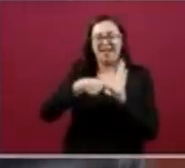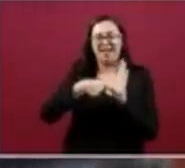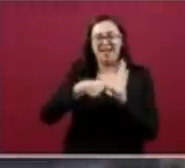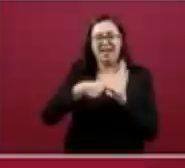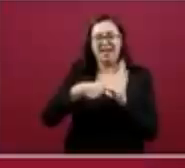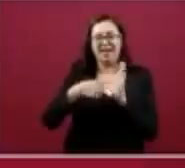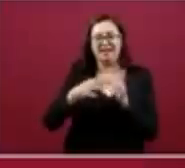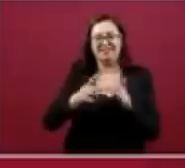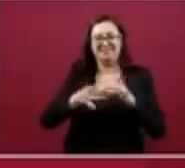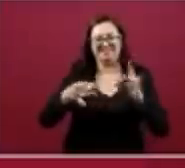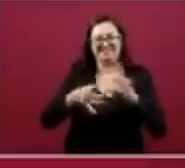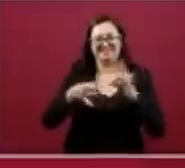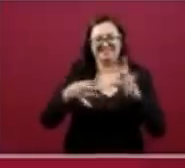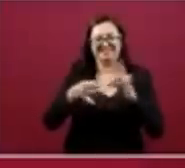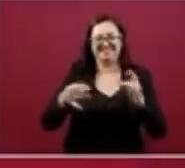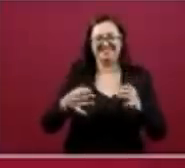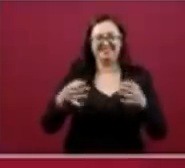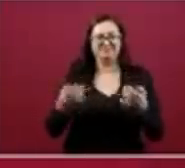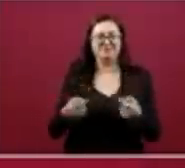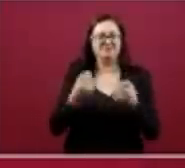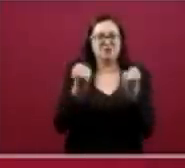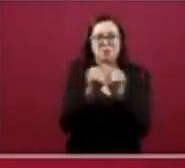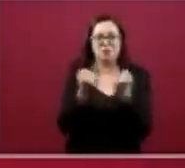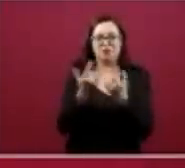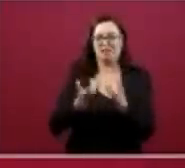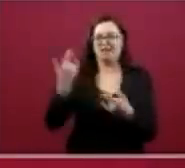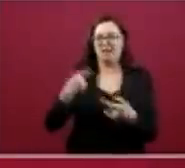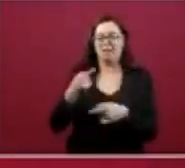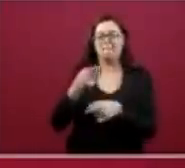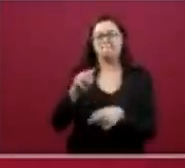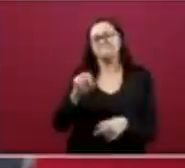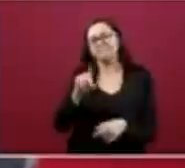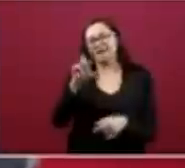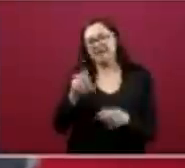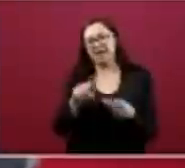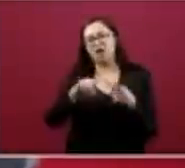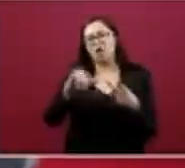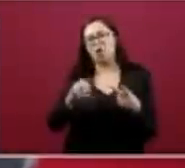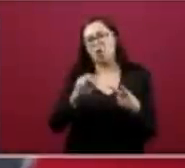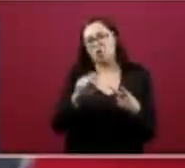Justo Sierra y Madero